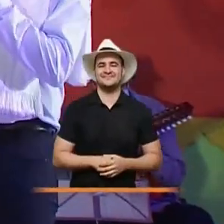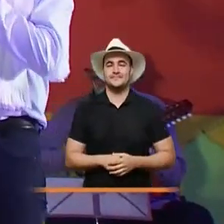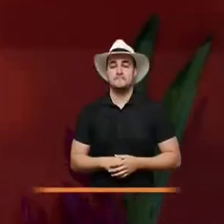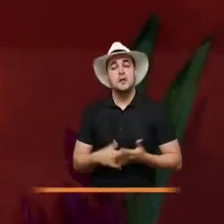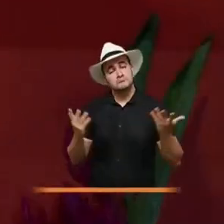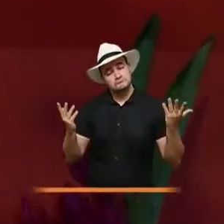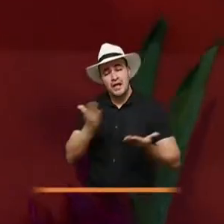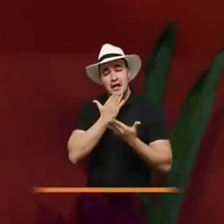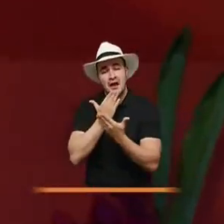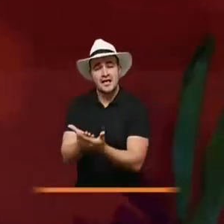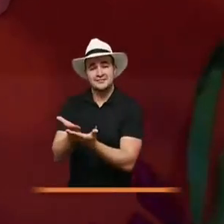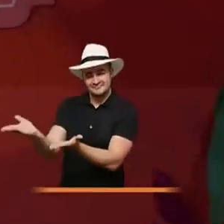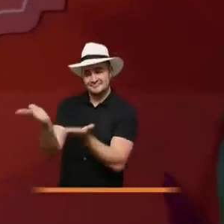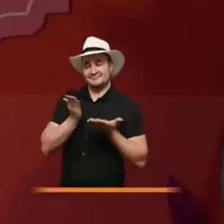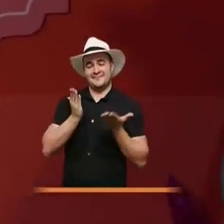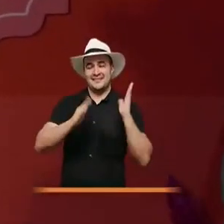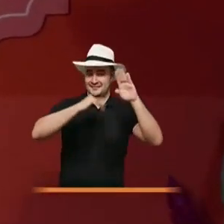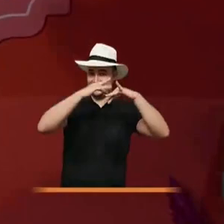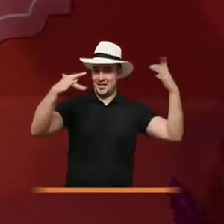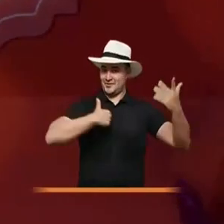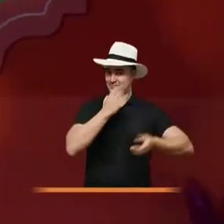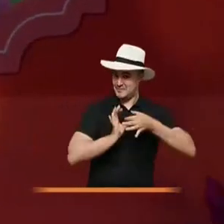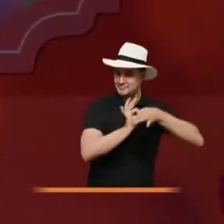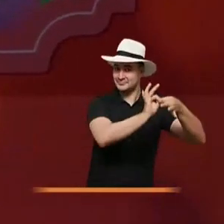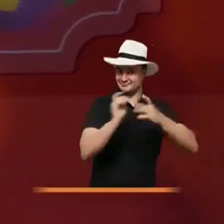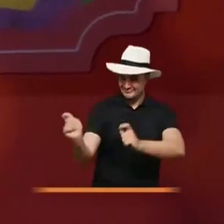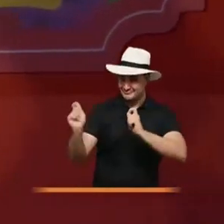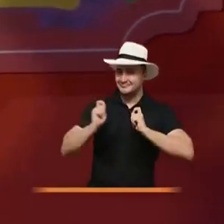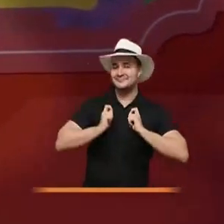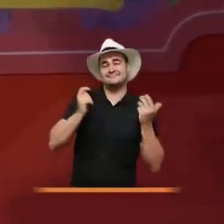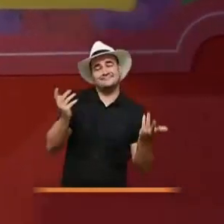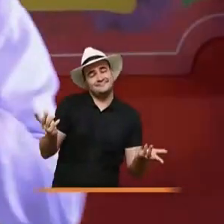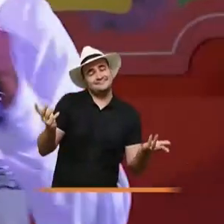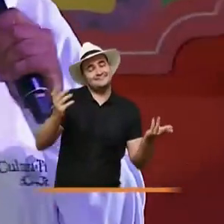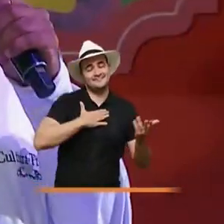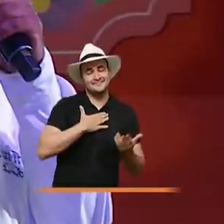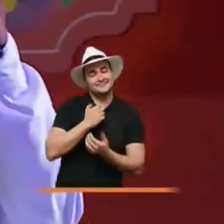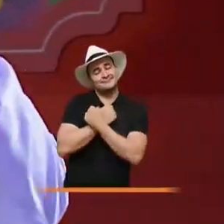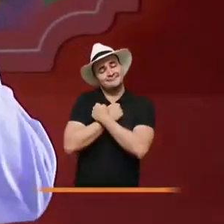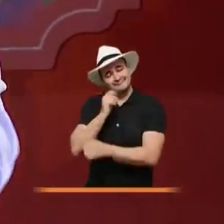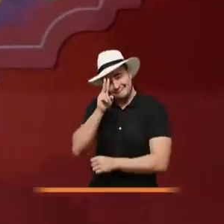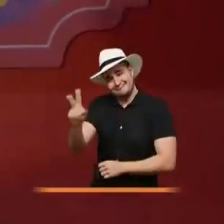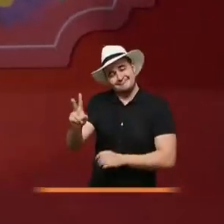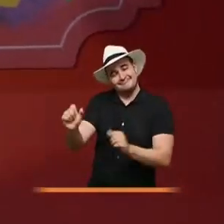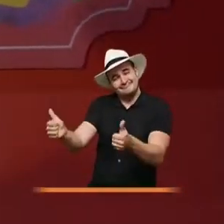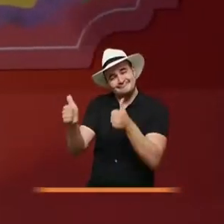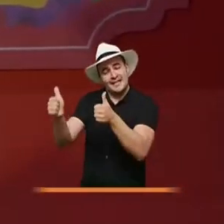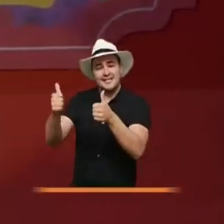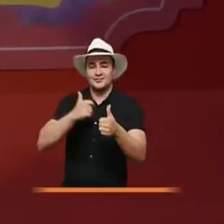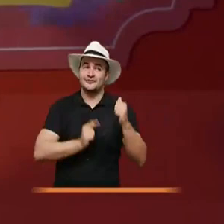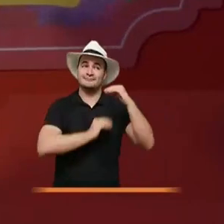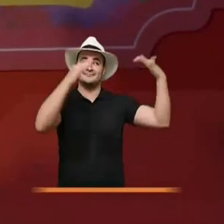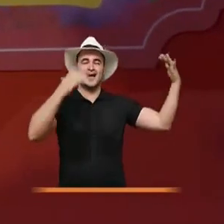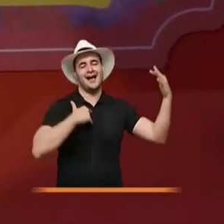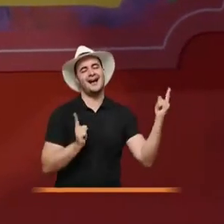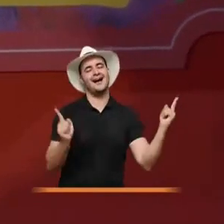sports el cielo de mis años para encontrarme con mi madre